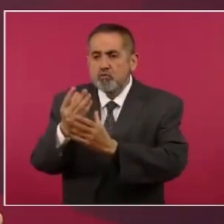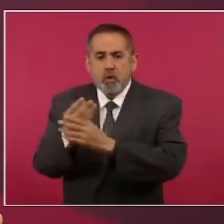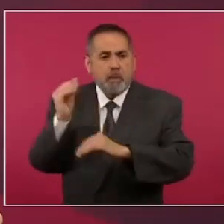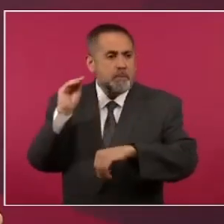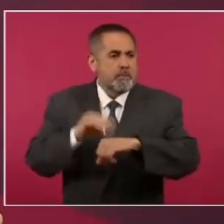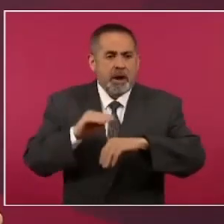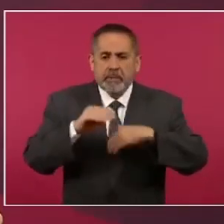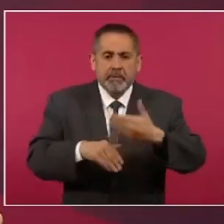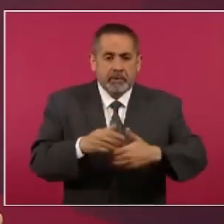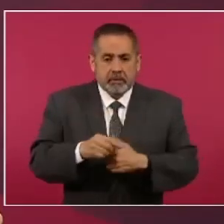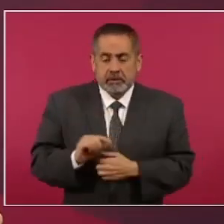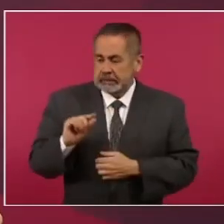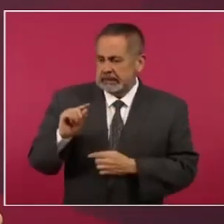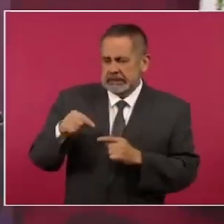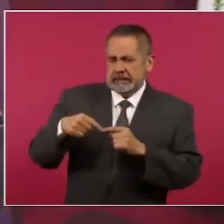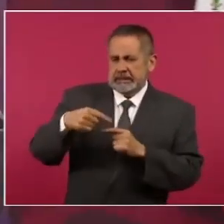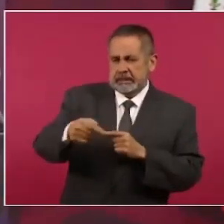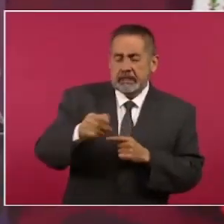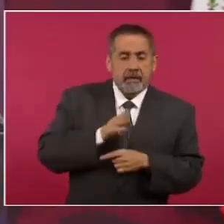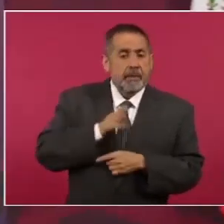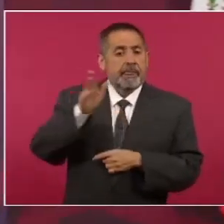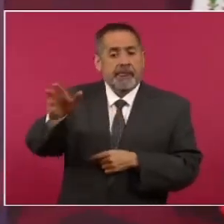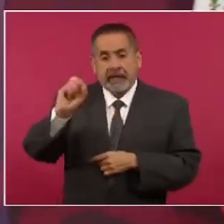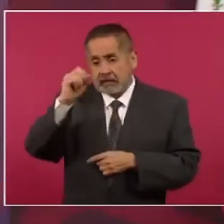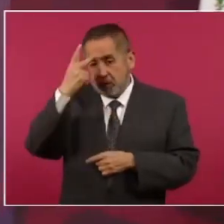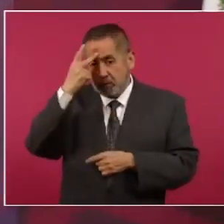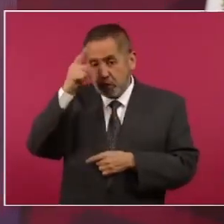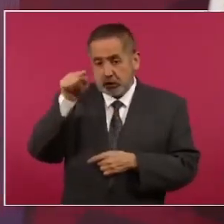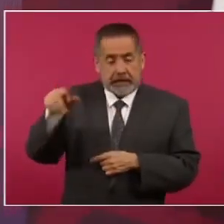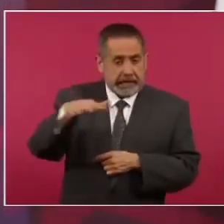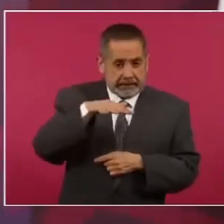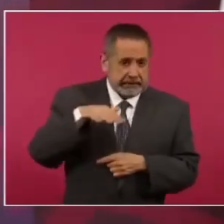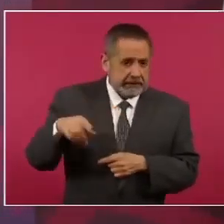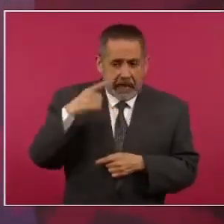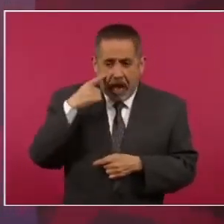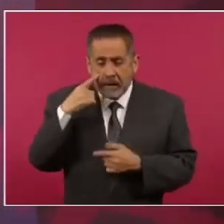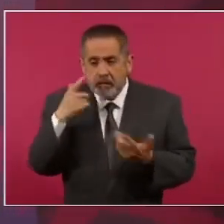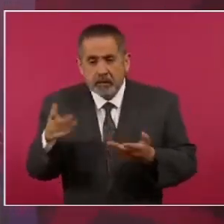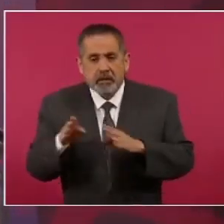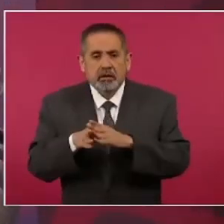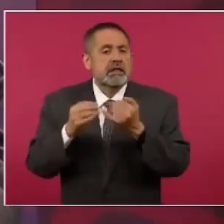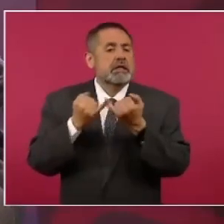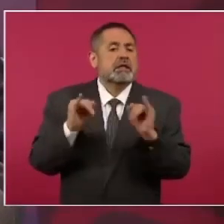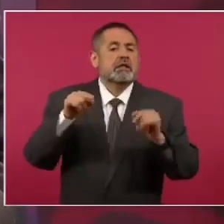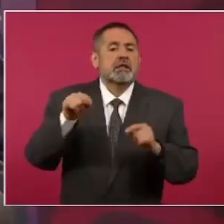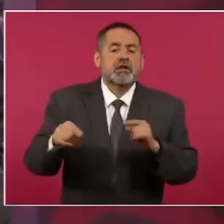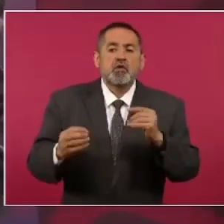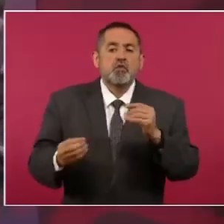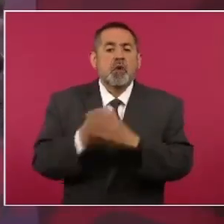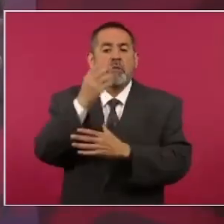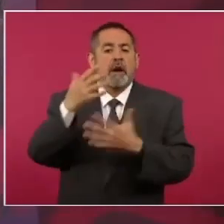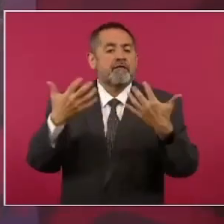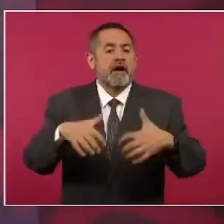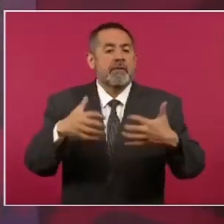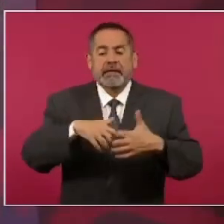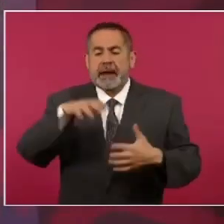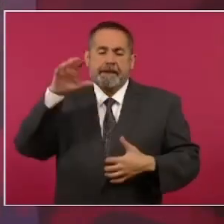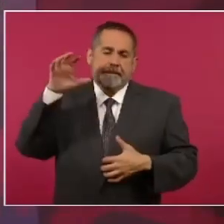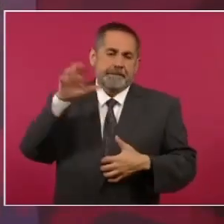unos días más vamos a ir a San Luis Potosí a inaugurar una nueva